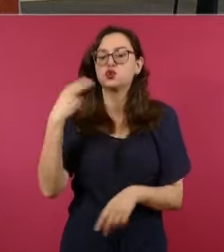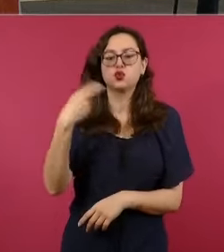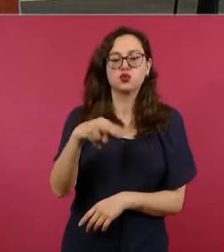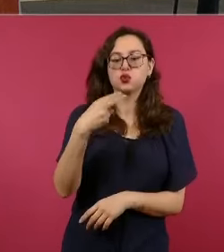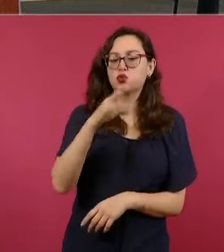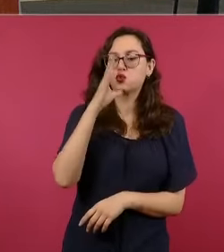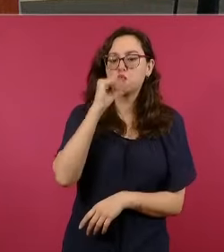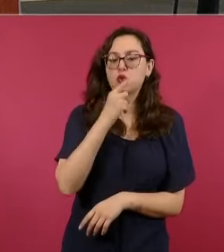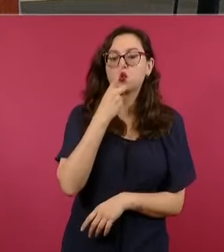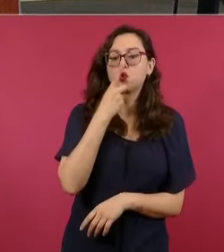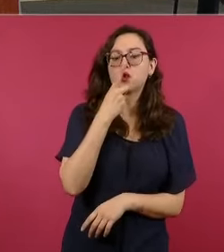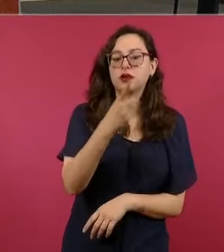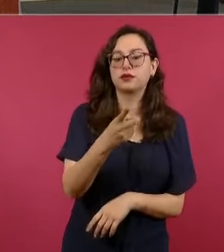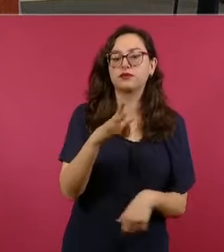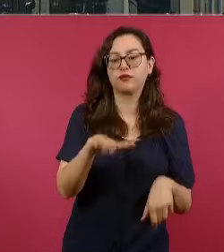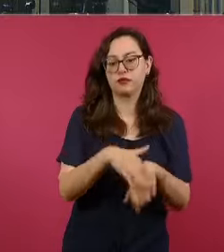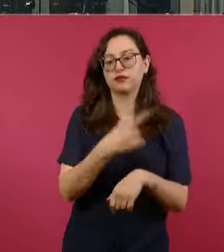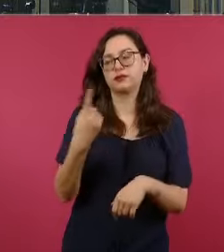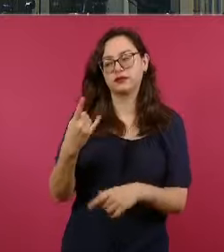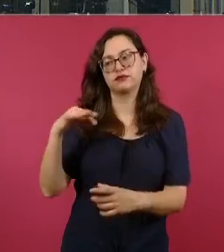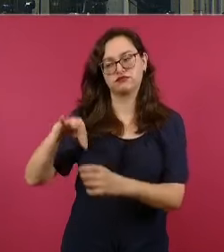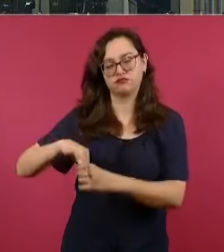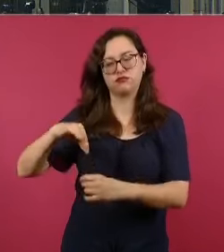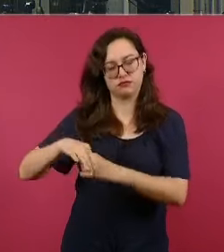electorales pero hablaba